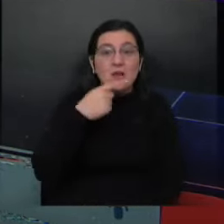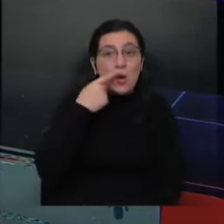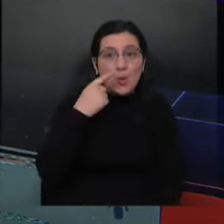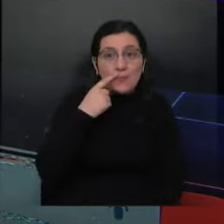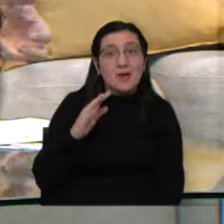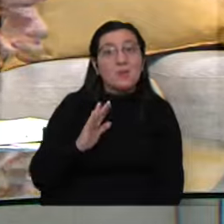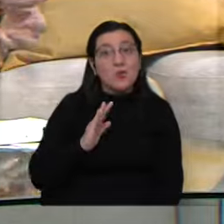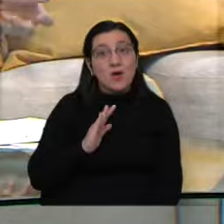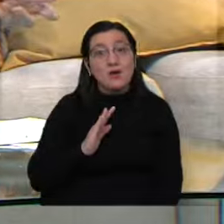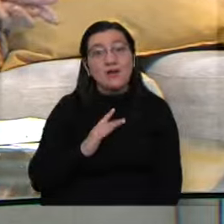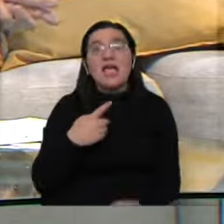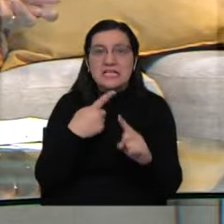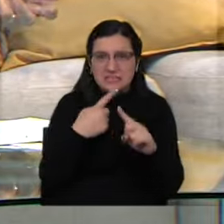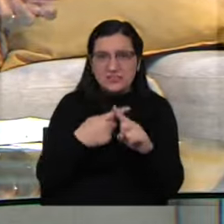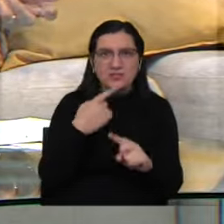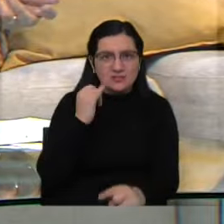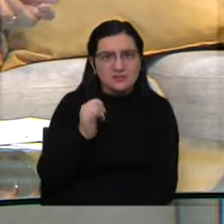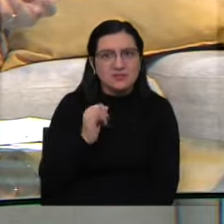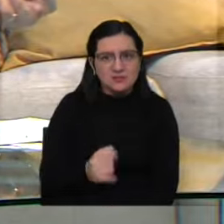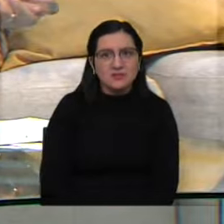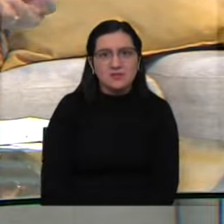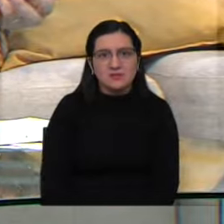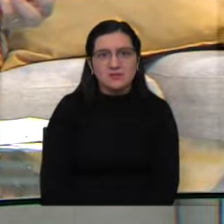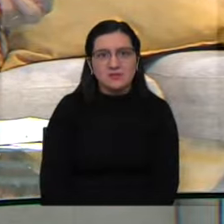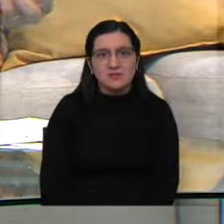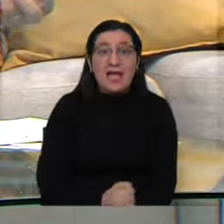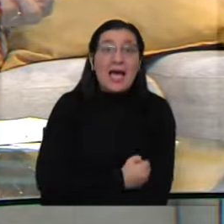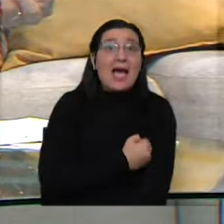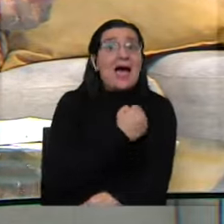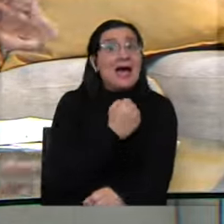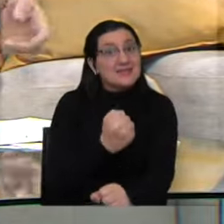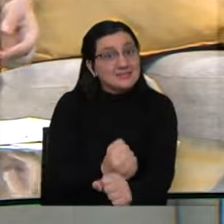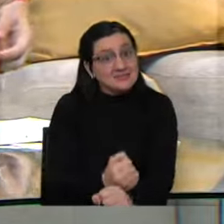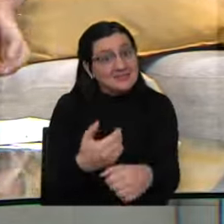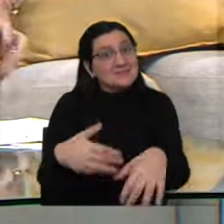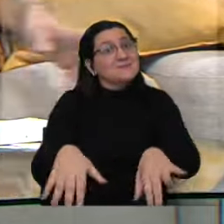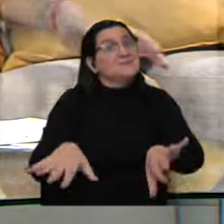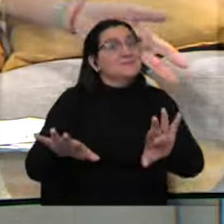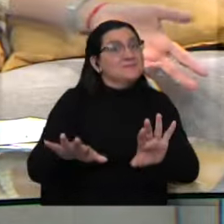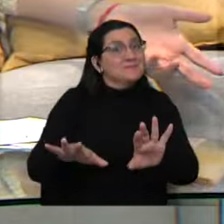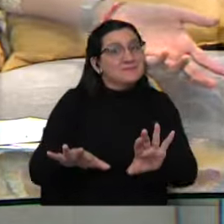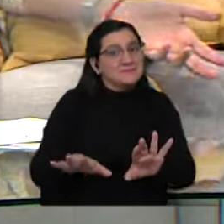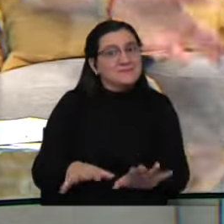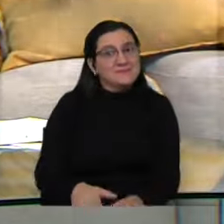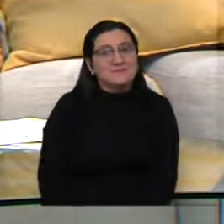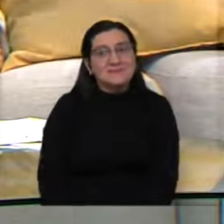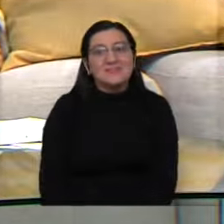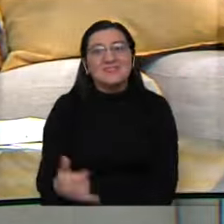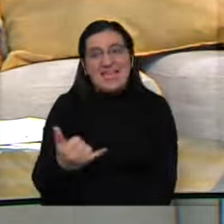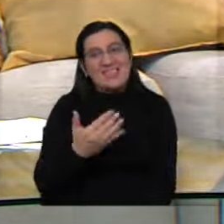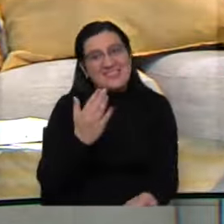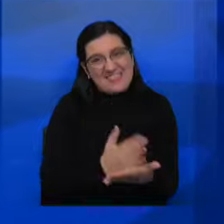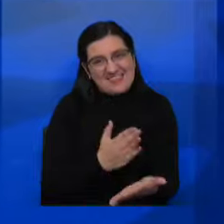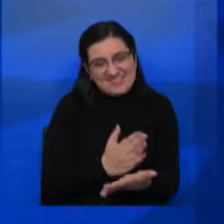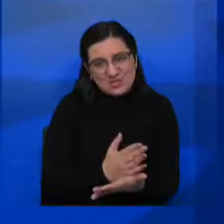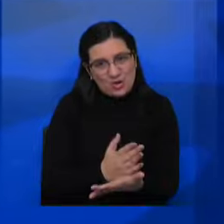mujer existe hasta que derecho ar Ros ya no es amistad